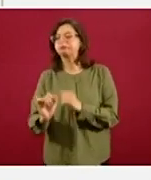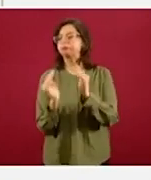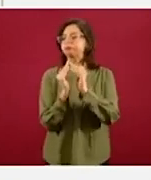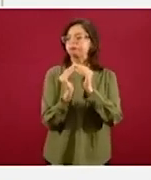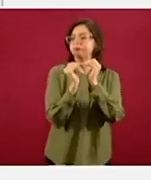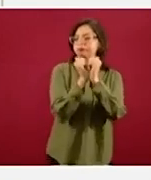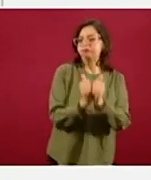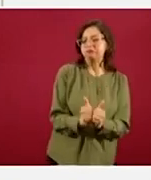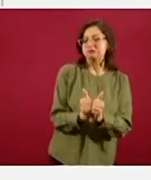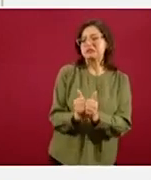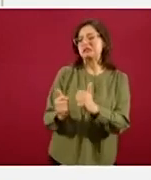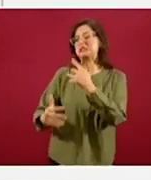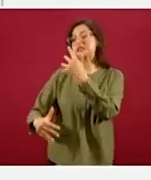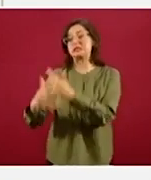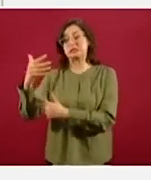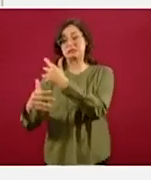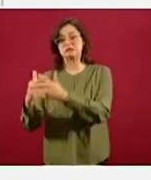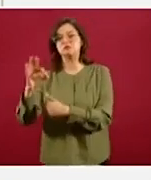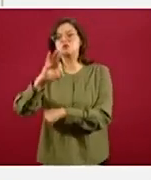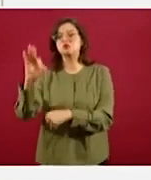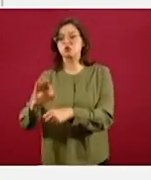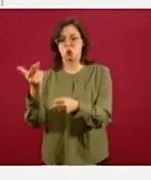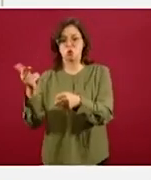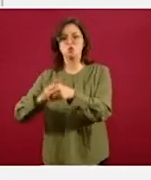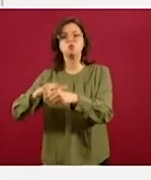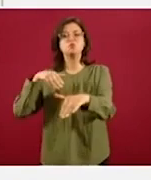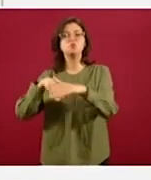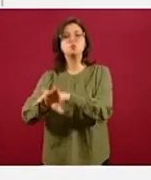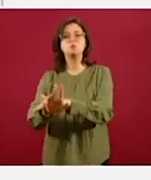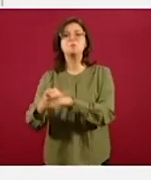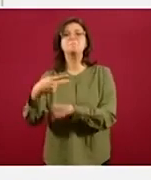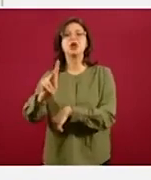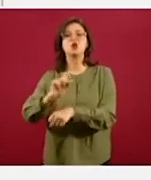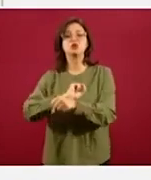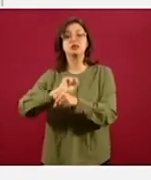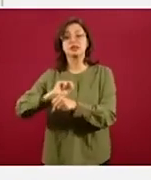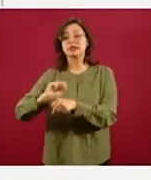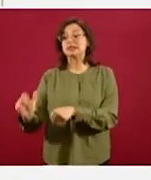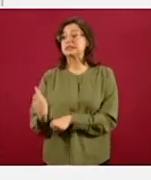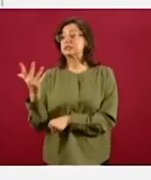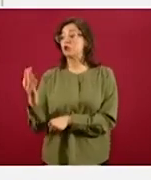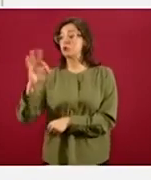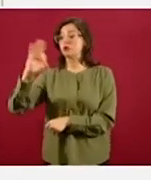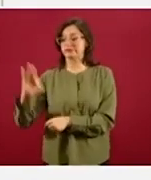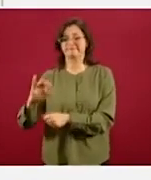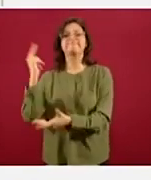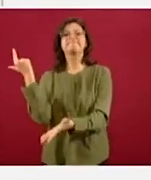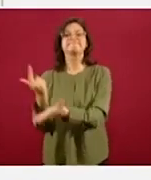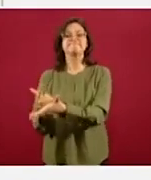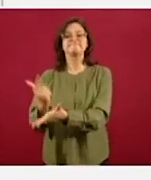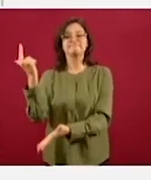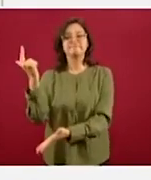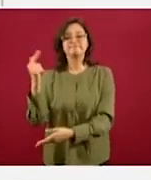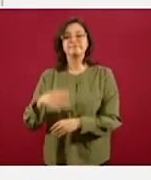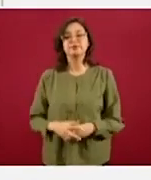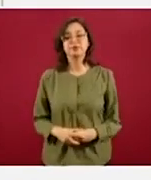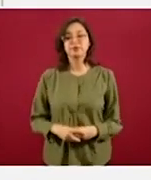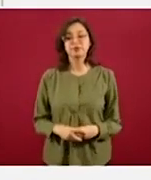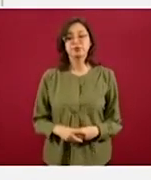15% hospitalizados moderados, 5% hospitalizados graves. Actualmente la tasa